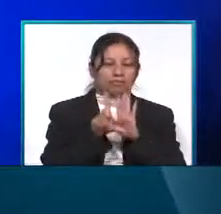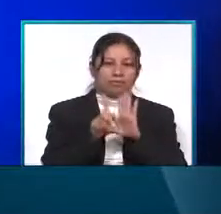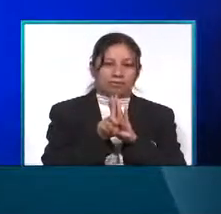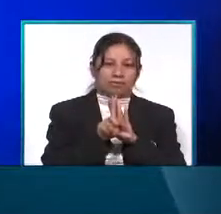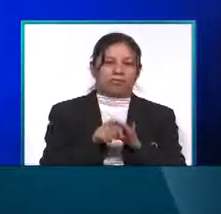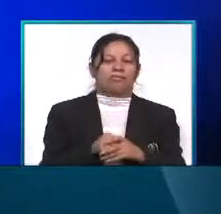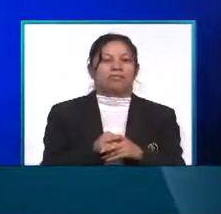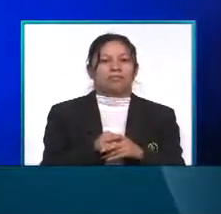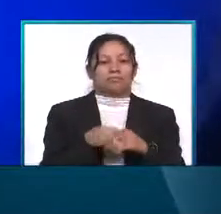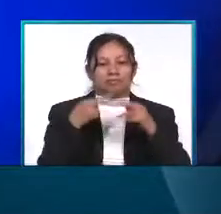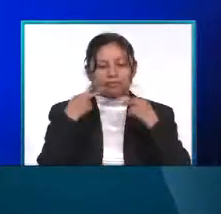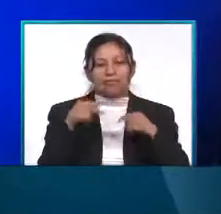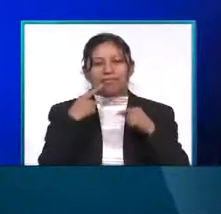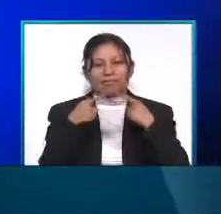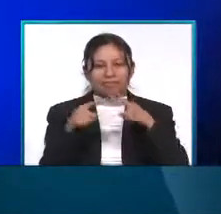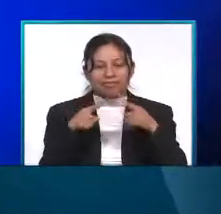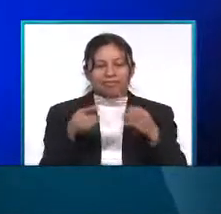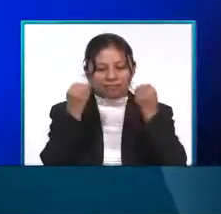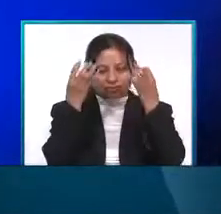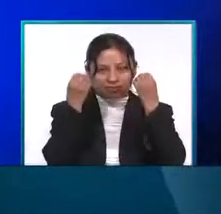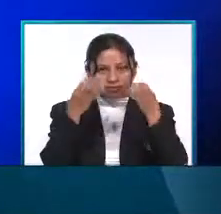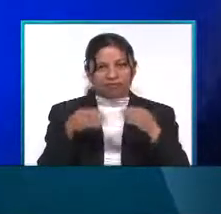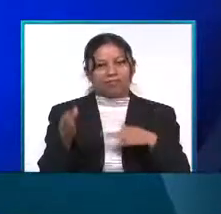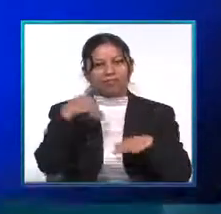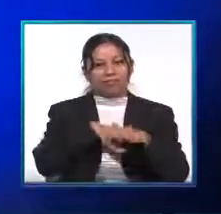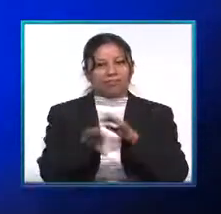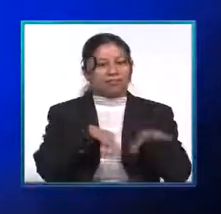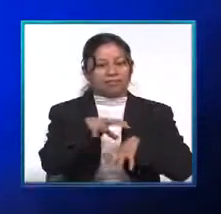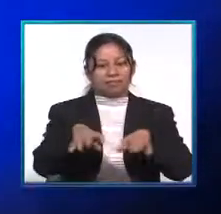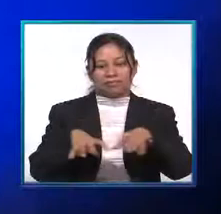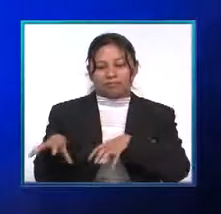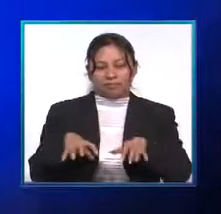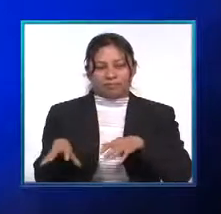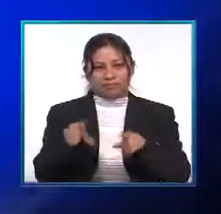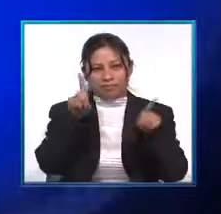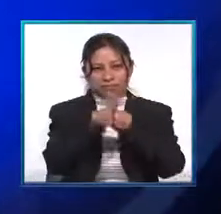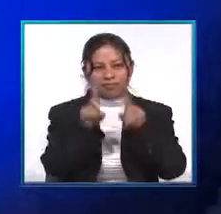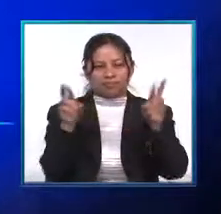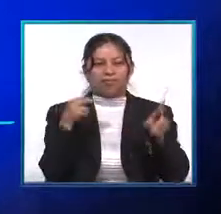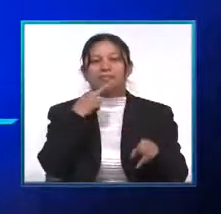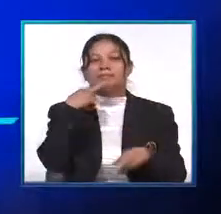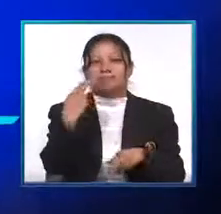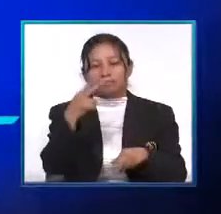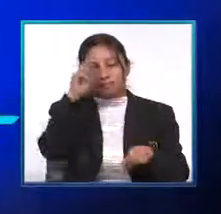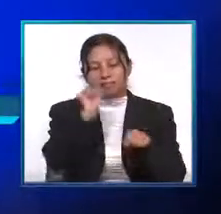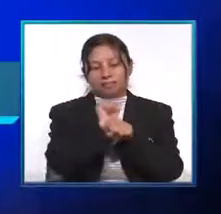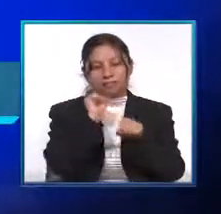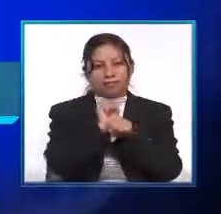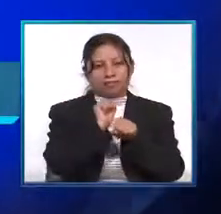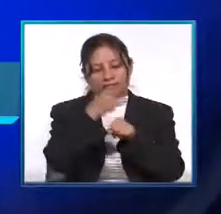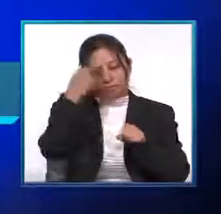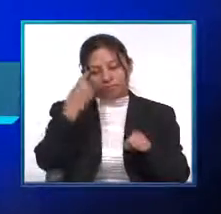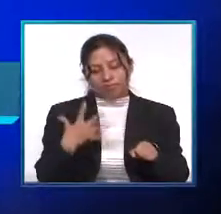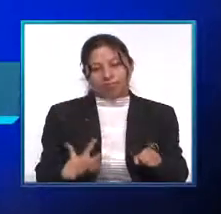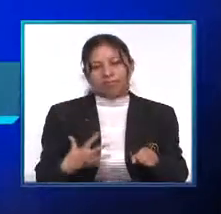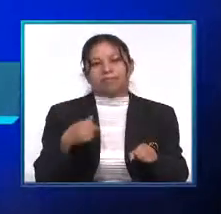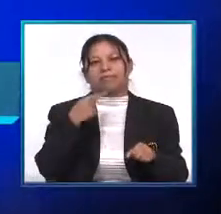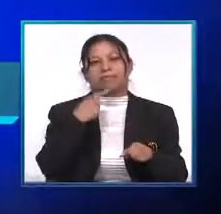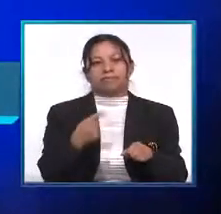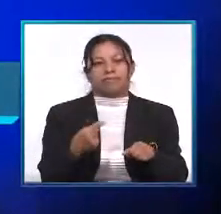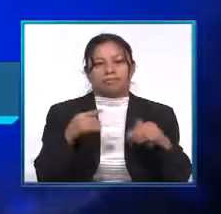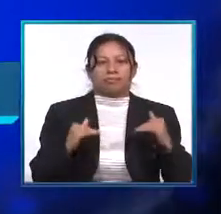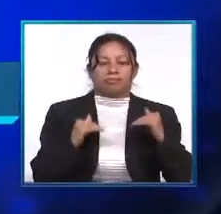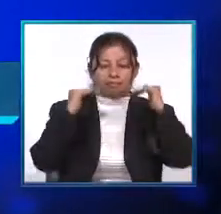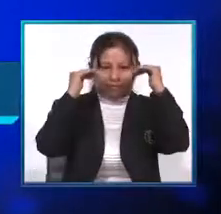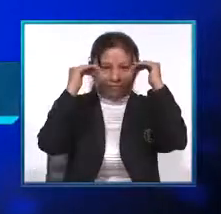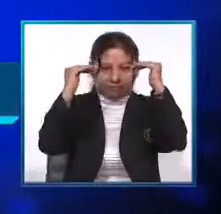Espacio Legislativo, su noticiero parlamentario que le informa acerca de toda la actividad y también el resultado del trabajo que día a día se lleva a cabo en